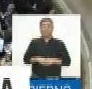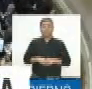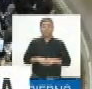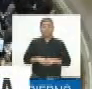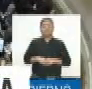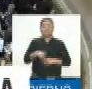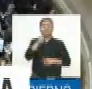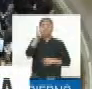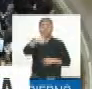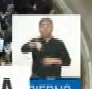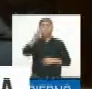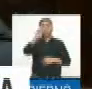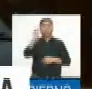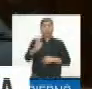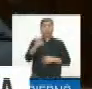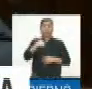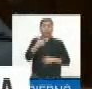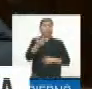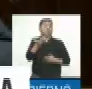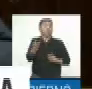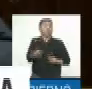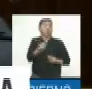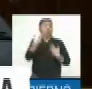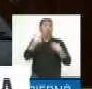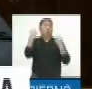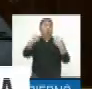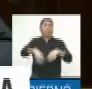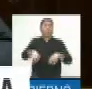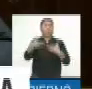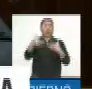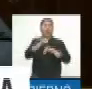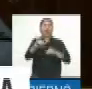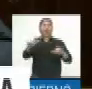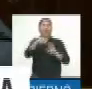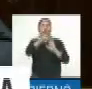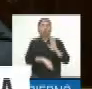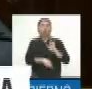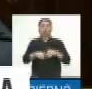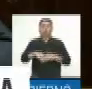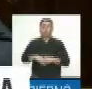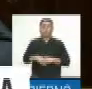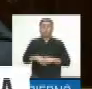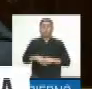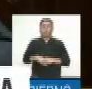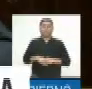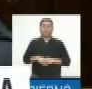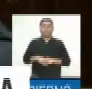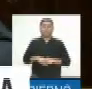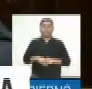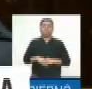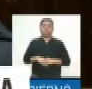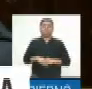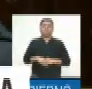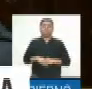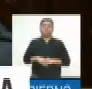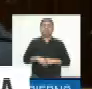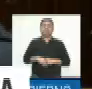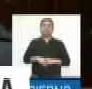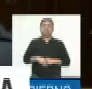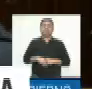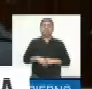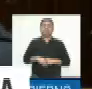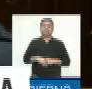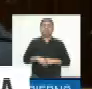más de un año, que es lo que vos mencionabas, Pato, de, bueno, ¿qué va a pasar con el presupuesto de este Sí, año? claro. El año pasado el gobierno